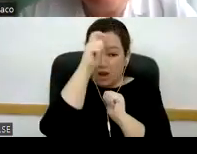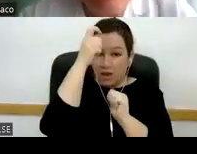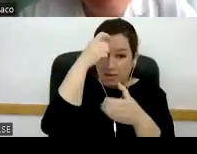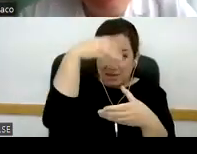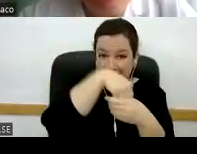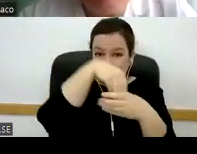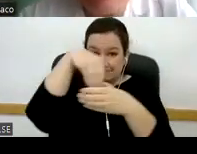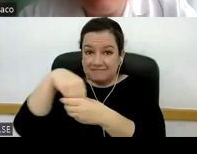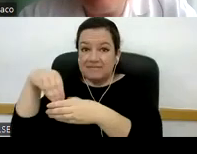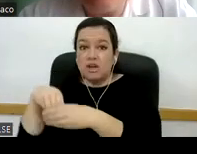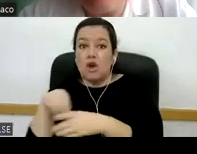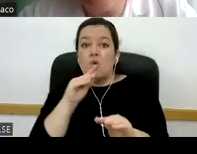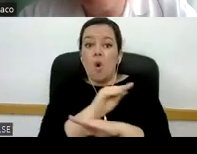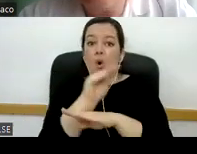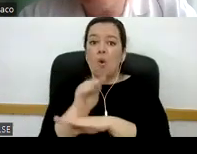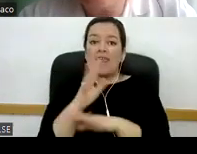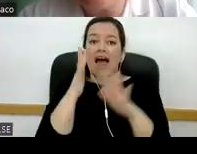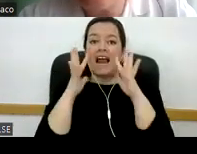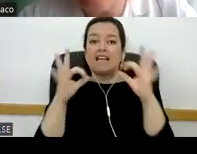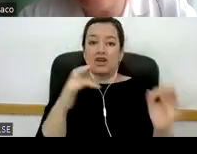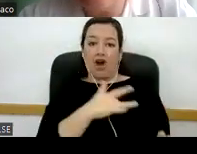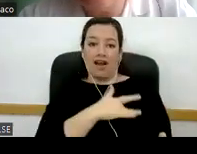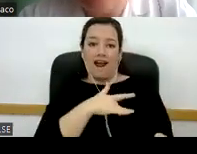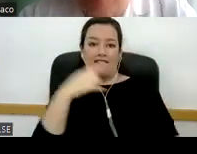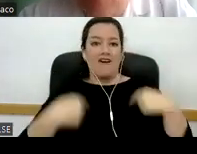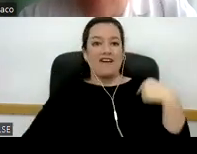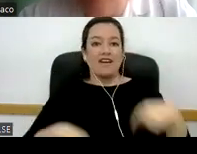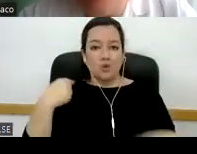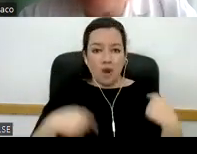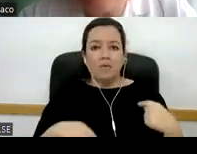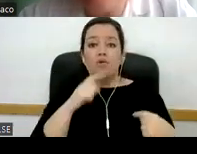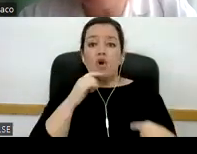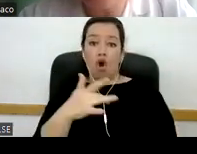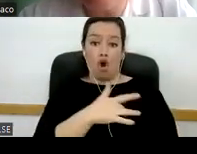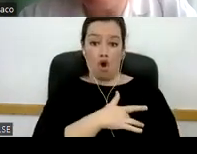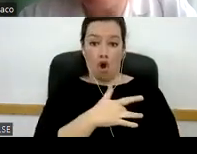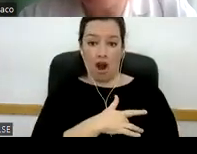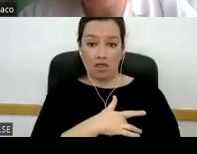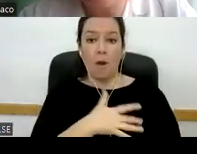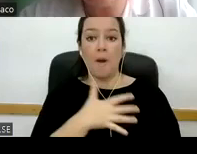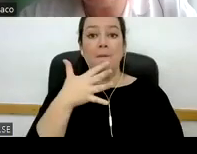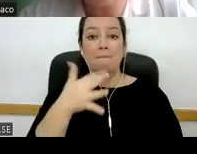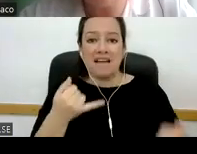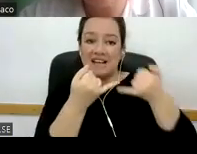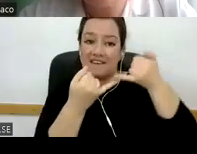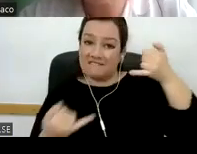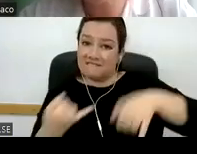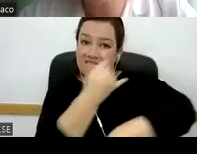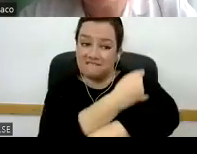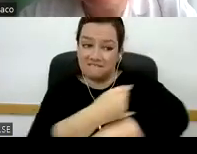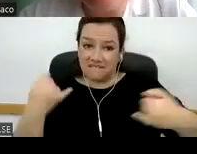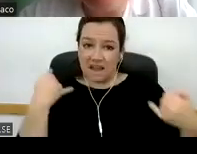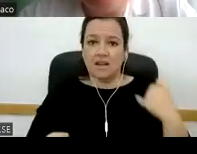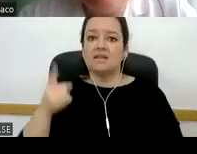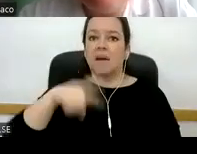de protección del riesgo cardiovascular, sobre todo, es actuar sobre corazón, como veis aquí, sobre las arterias y sobre las venas, pero también